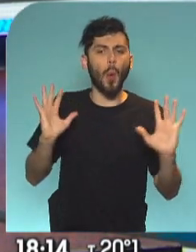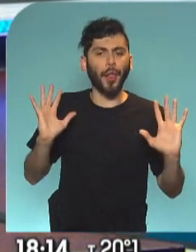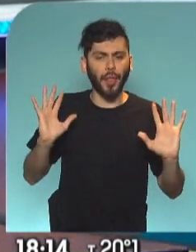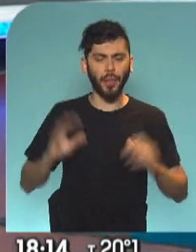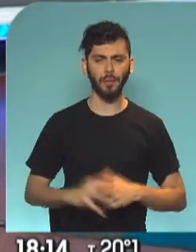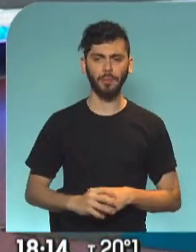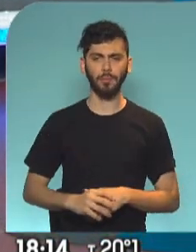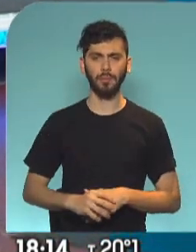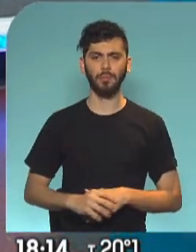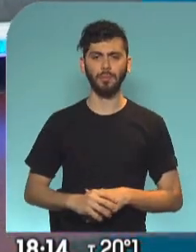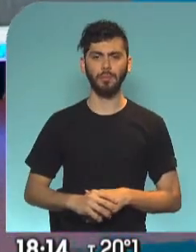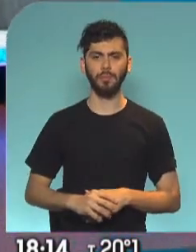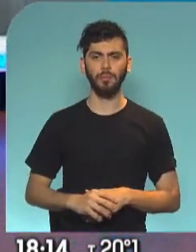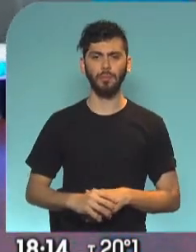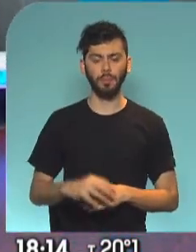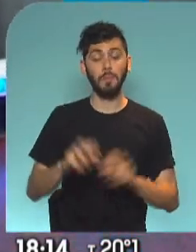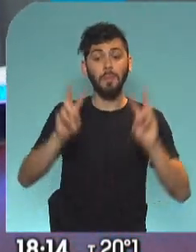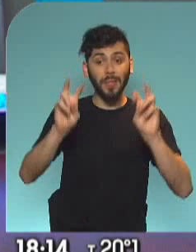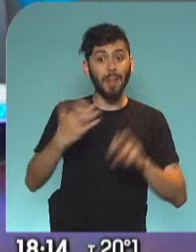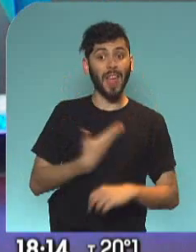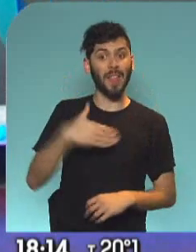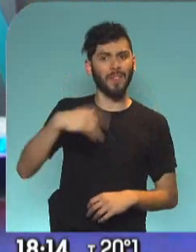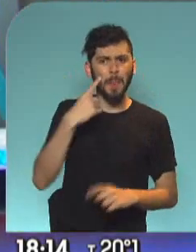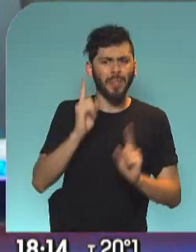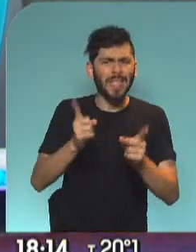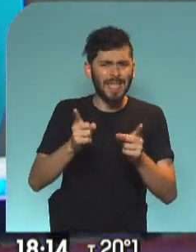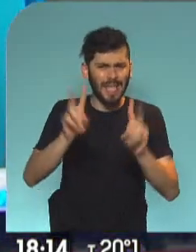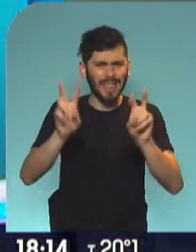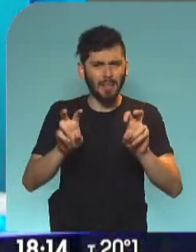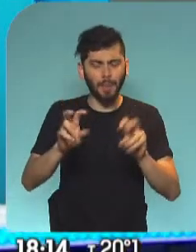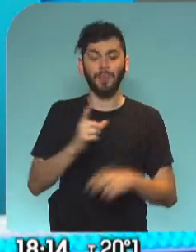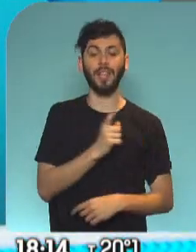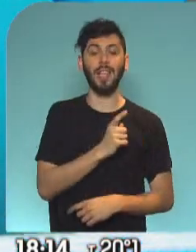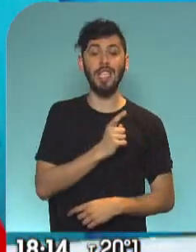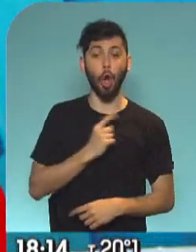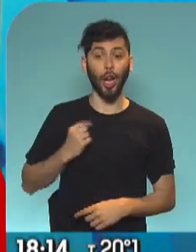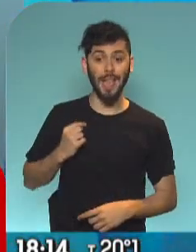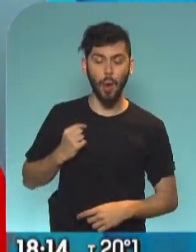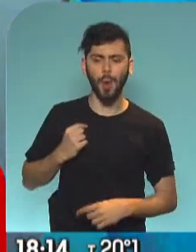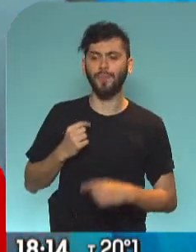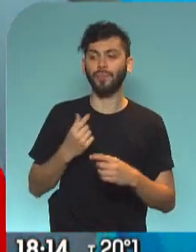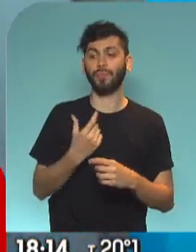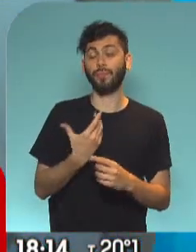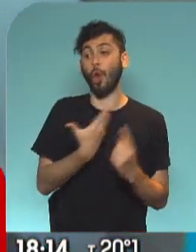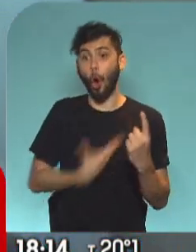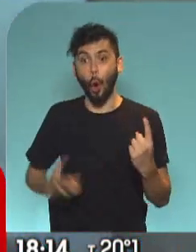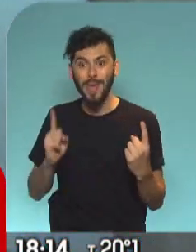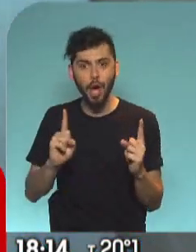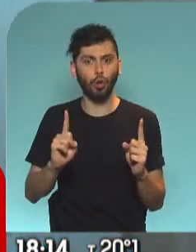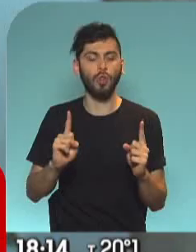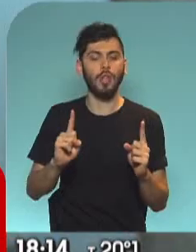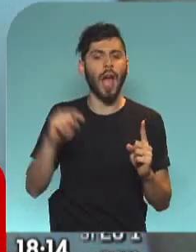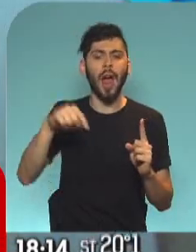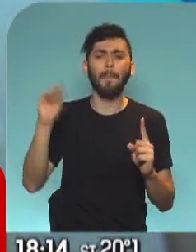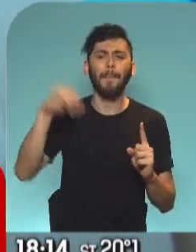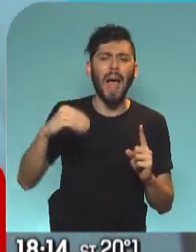Y seguimos hablando del Fondo Monetario Internacional, Kristalina Georgieva, el gobierno, pero esta vez agregamos a